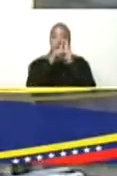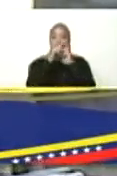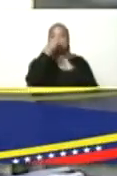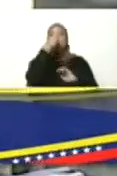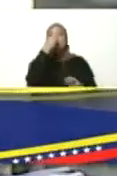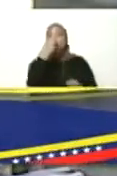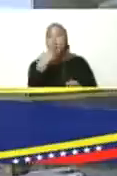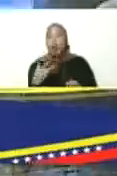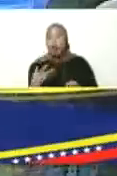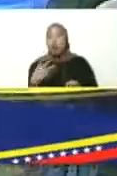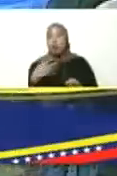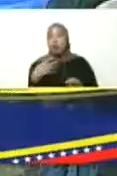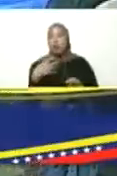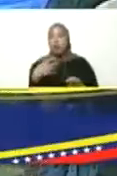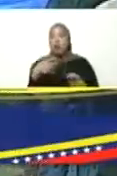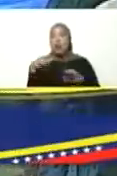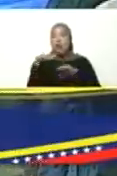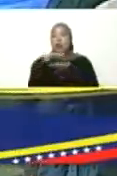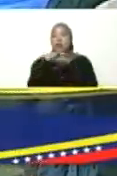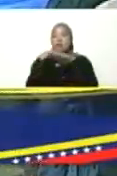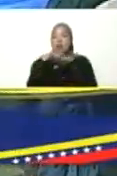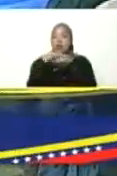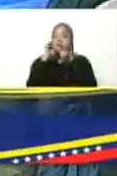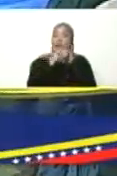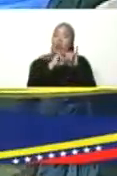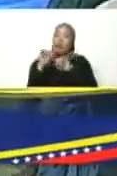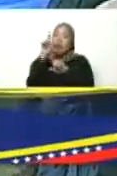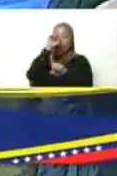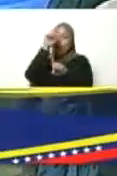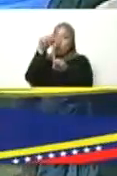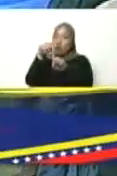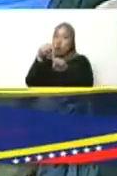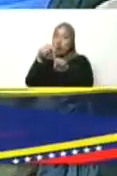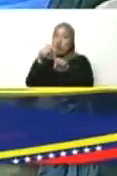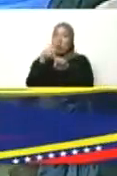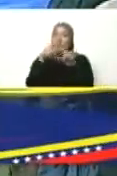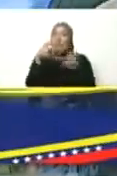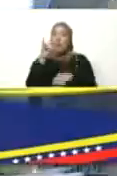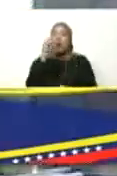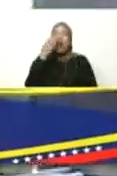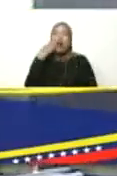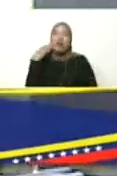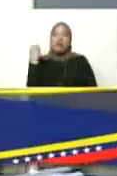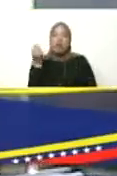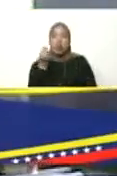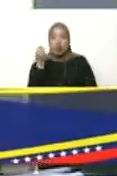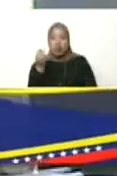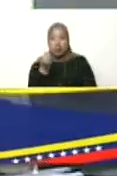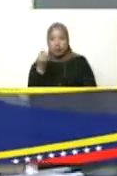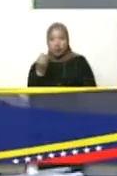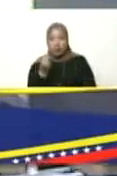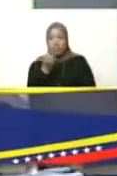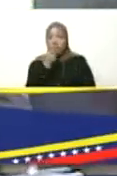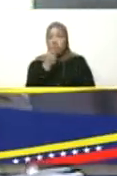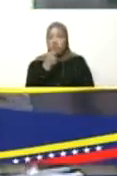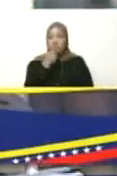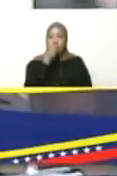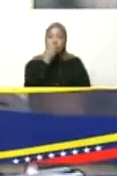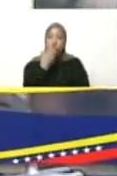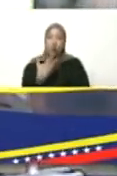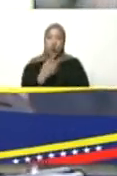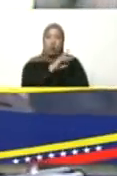buenas, cumplieron su misión, pero ahora tenemos una experiencia tan enriquecedora,